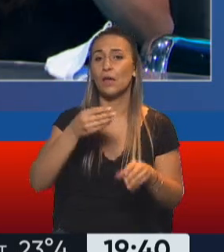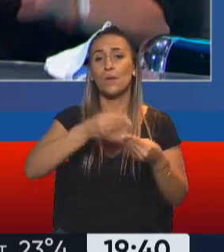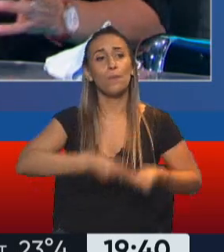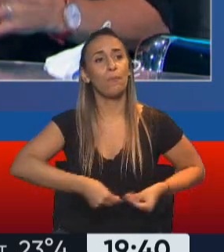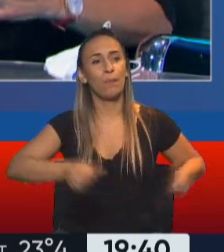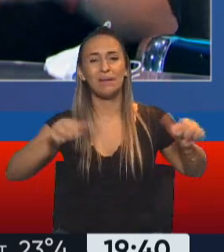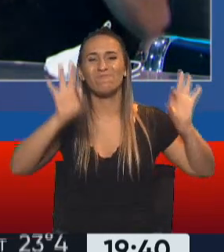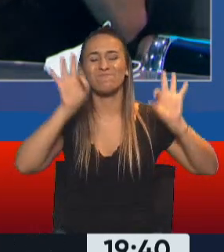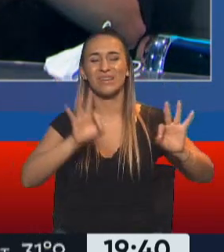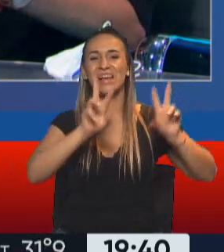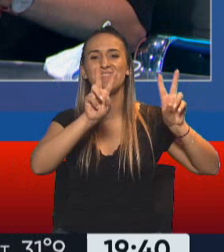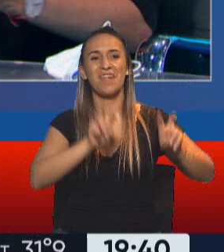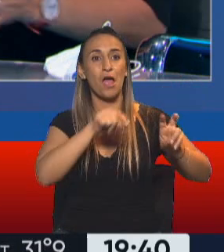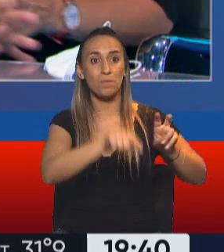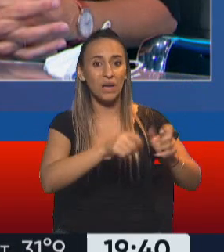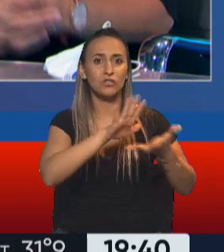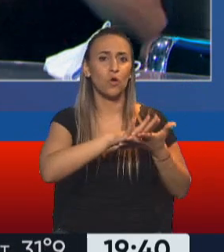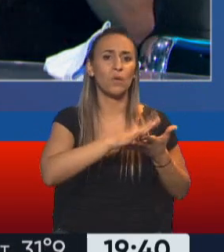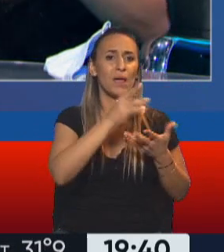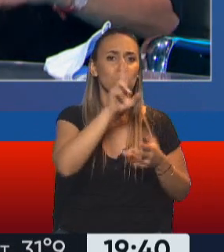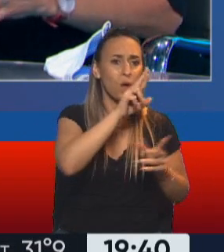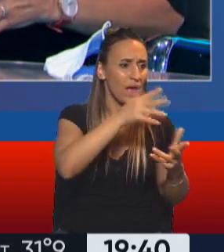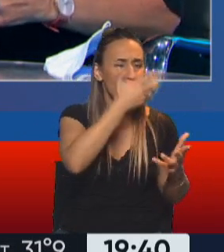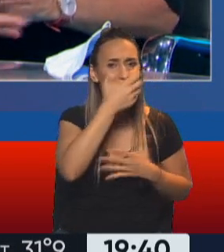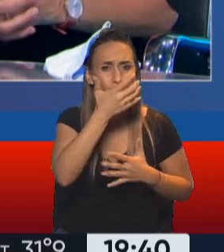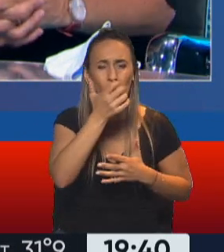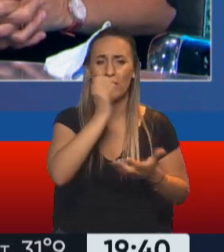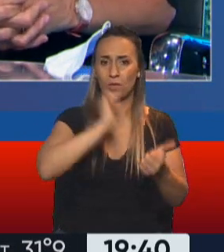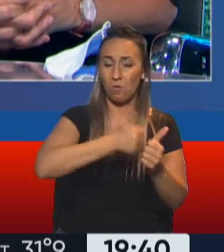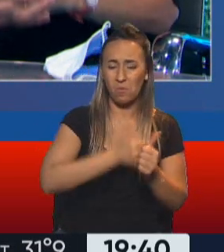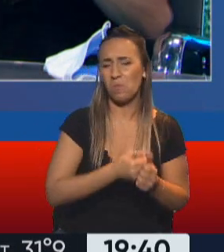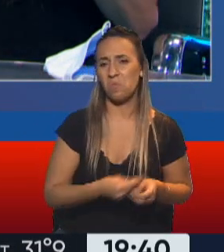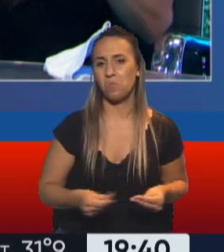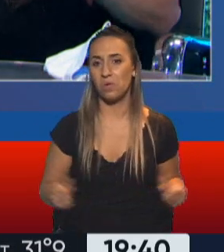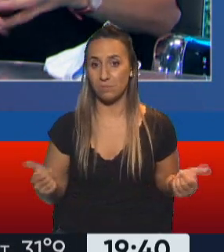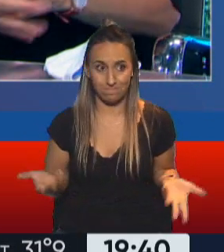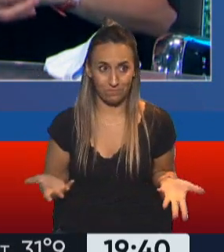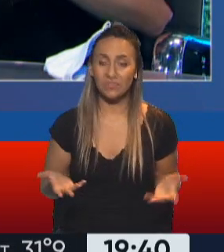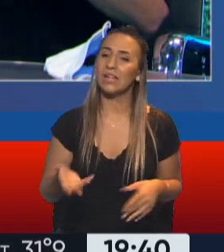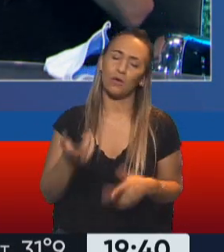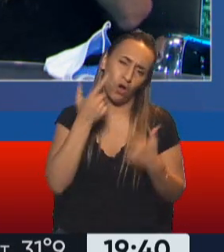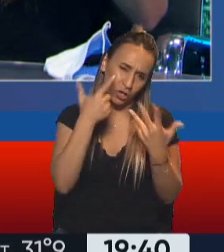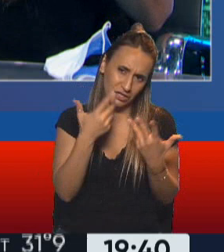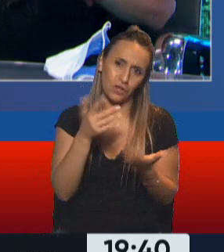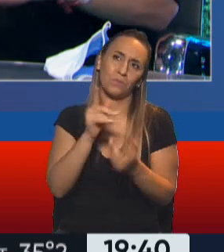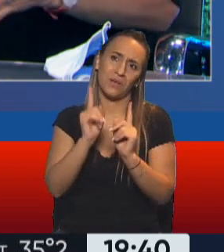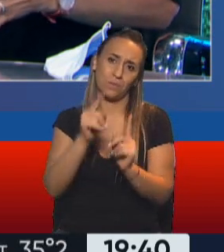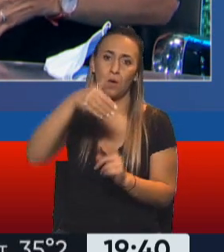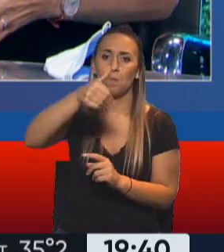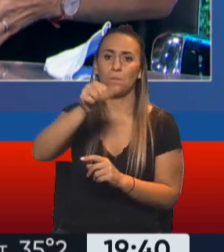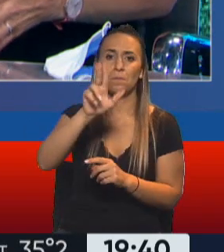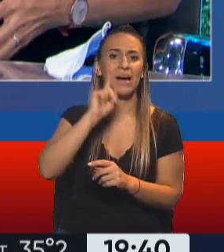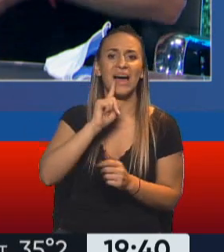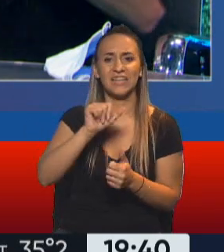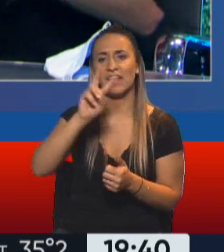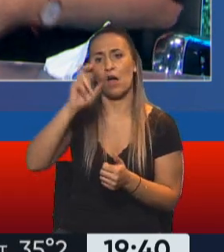Hubo un momento en donde efectivamente se hablaba. Nosotros, el caso de Marita Verón, estamos siempre en contacto con su